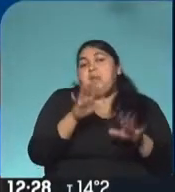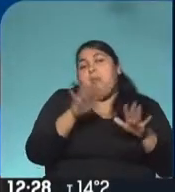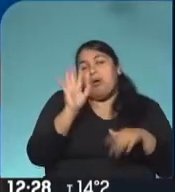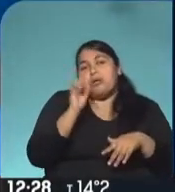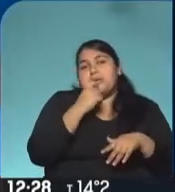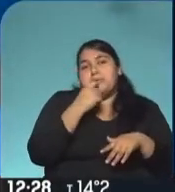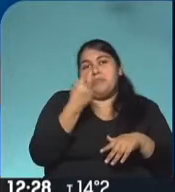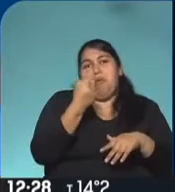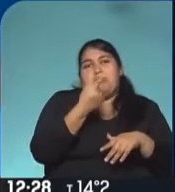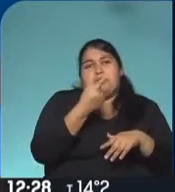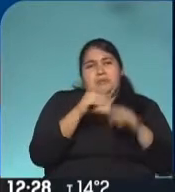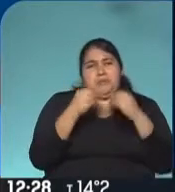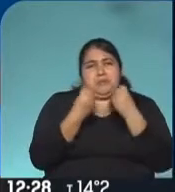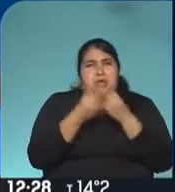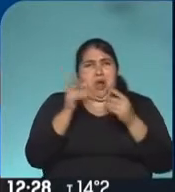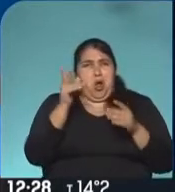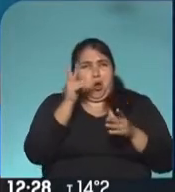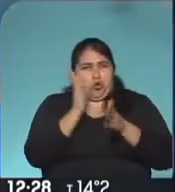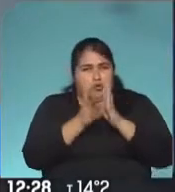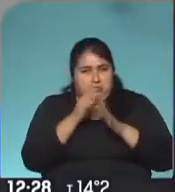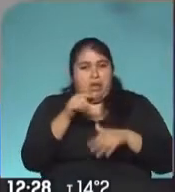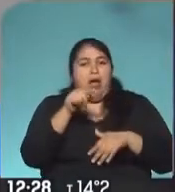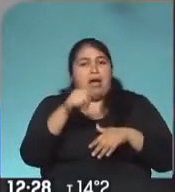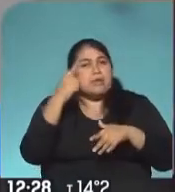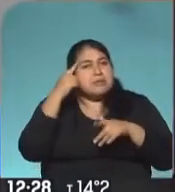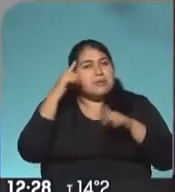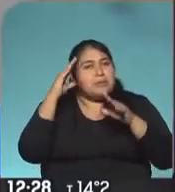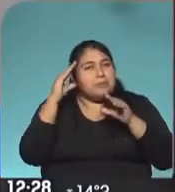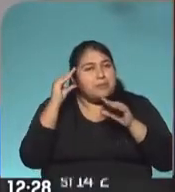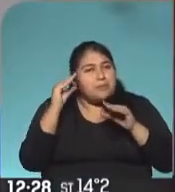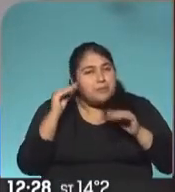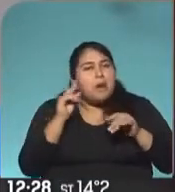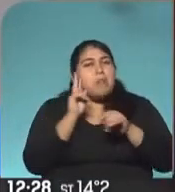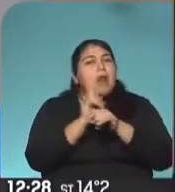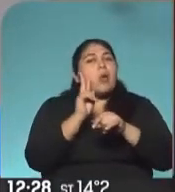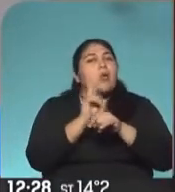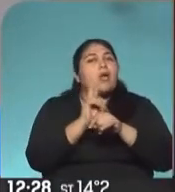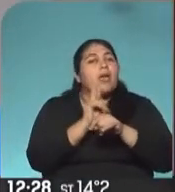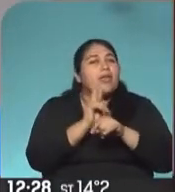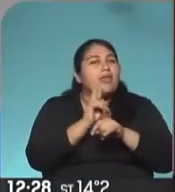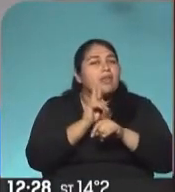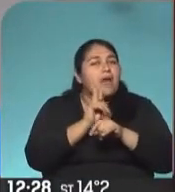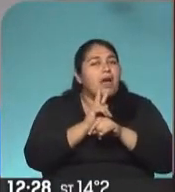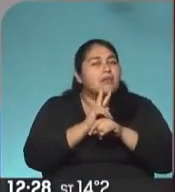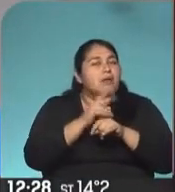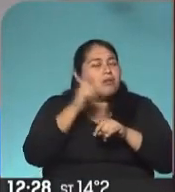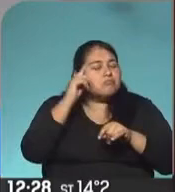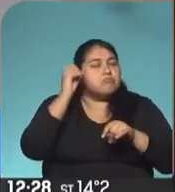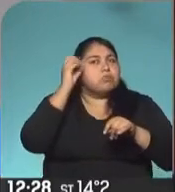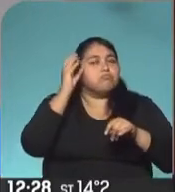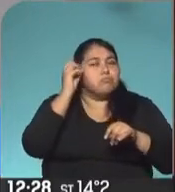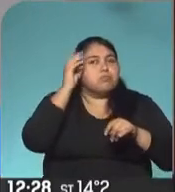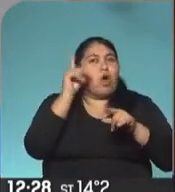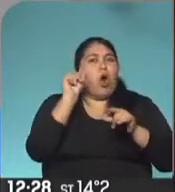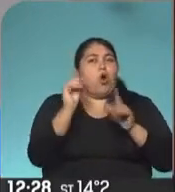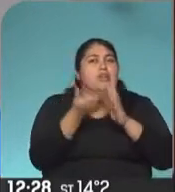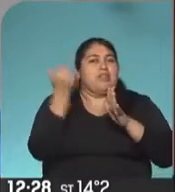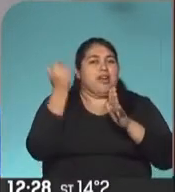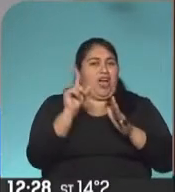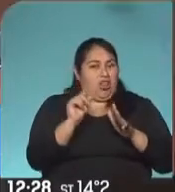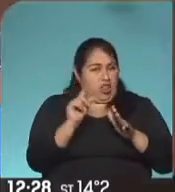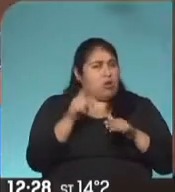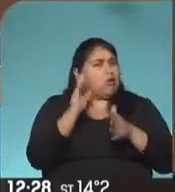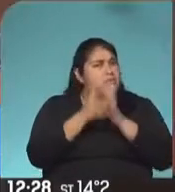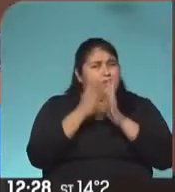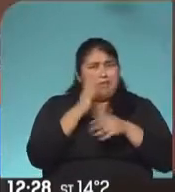ocho por mes hacemos tratamientos de sensibilización tratamientos preventivos para que no aparezcan tanto dolor eso para sacarlos y ahí hay muchos